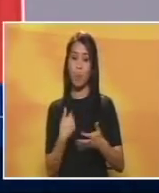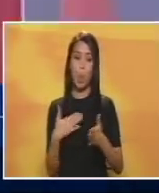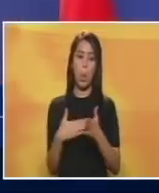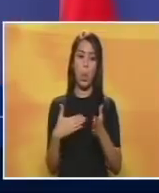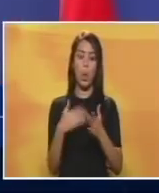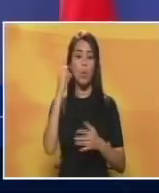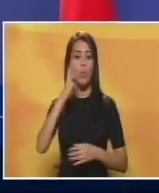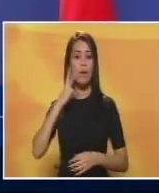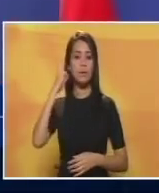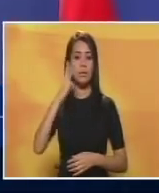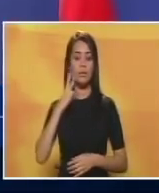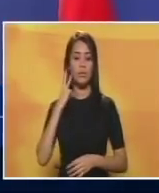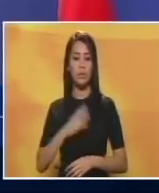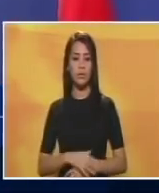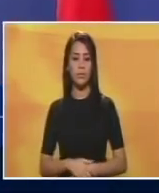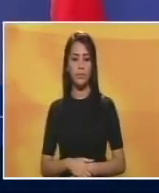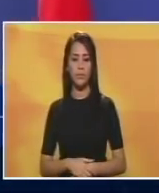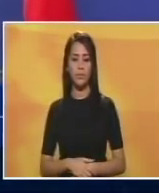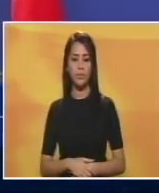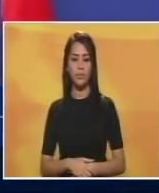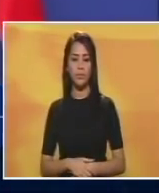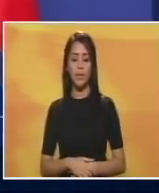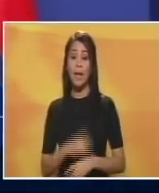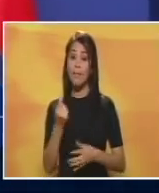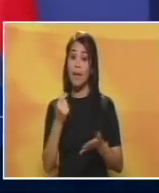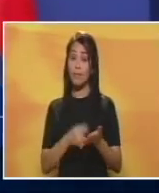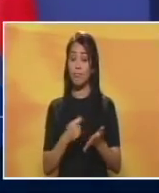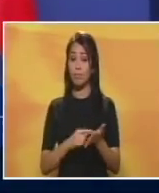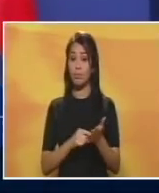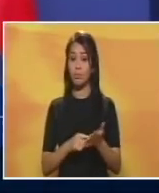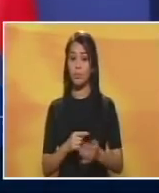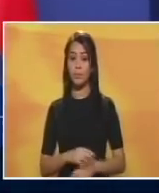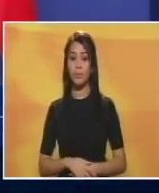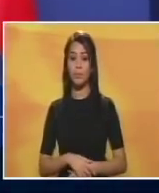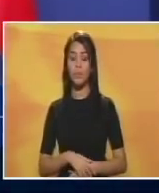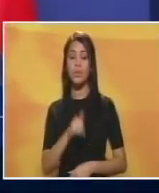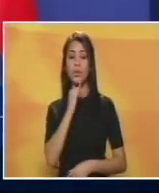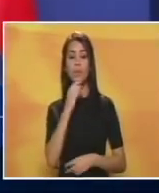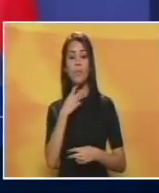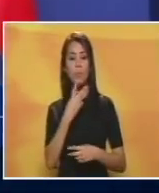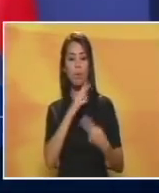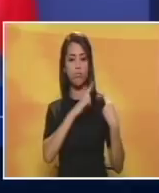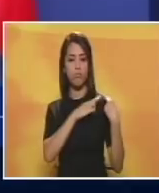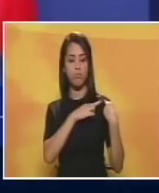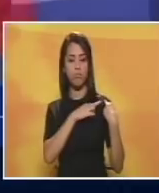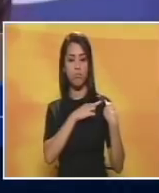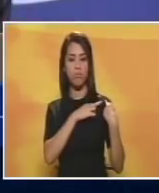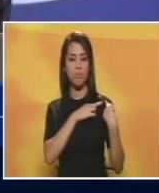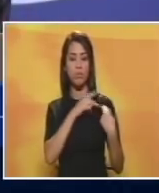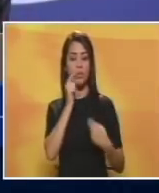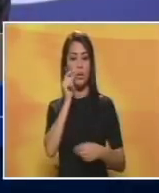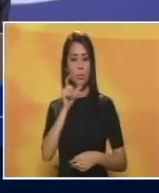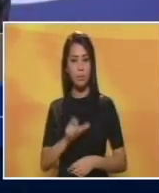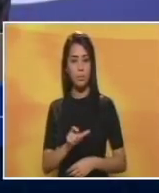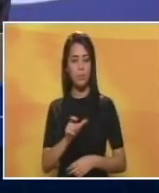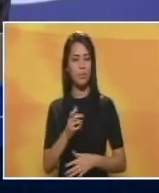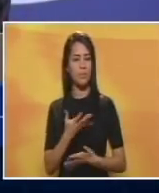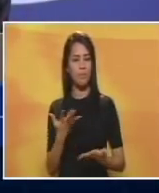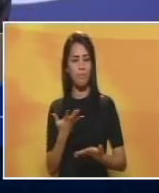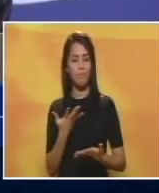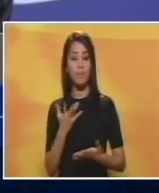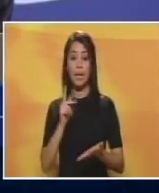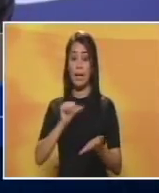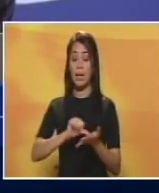amenaza de Washington de forma de aranceles. Así lo indicó el portavoz de la Cancillería, Geng Shuang, para quien subrayó que